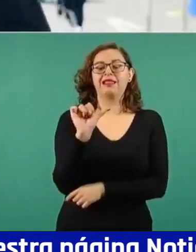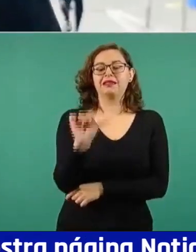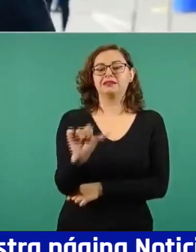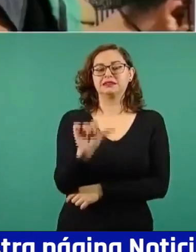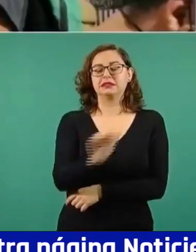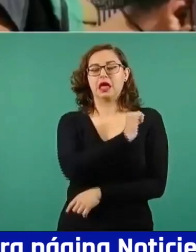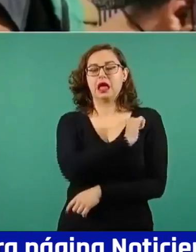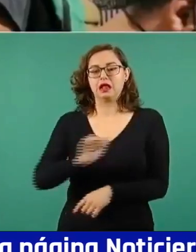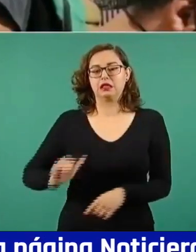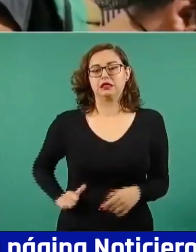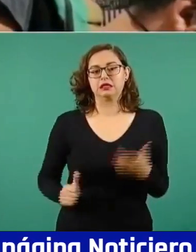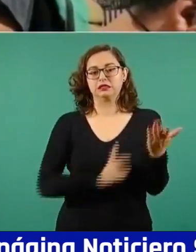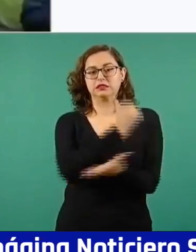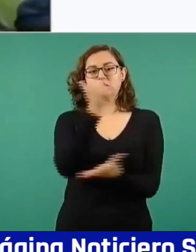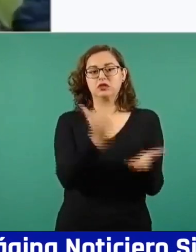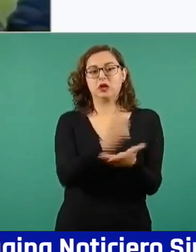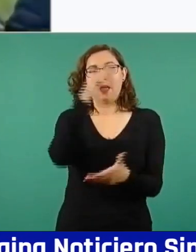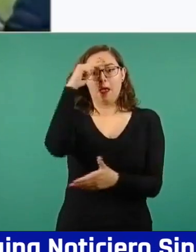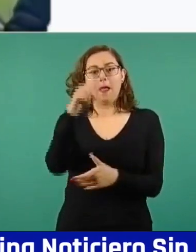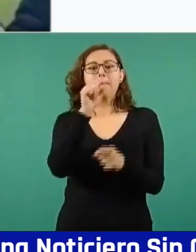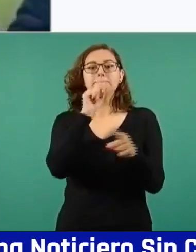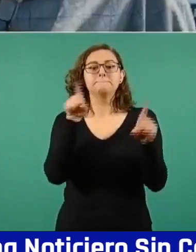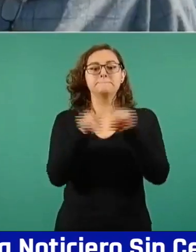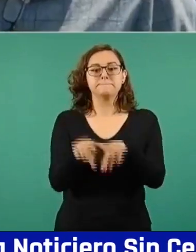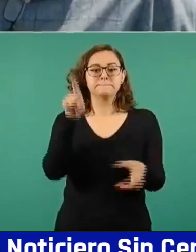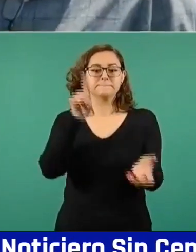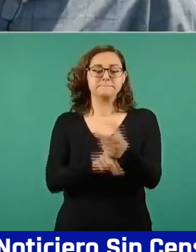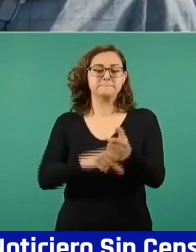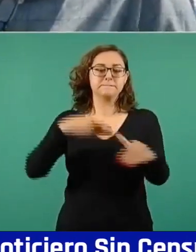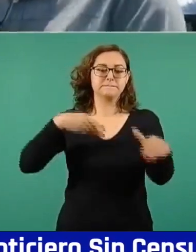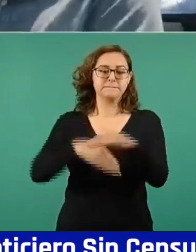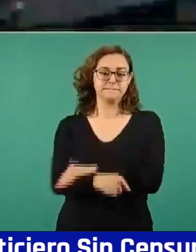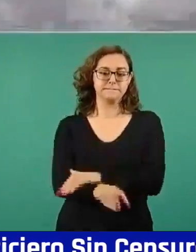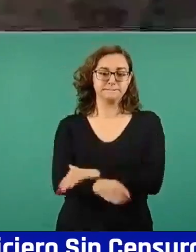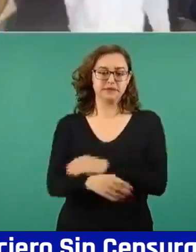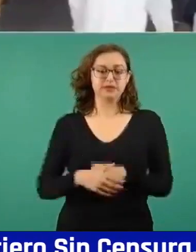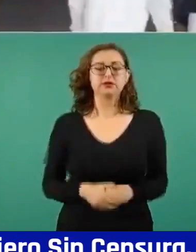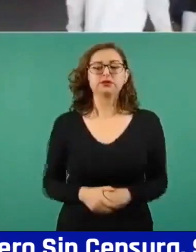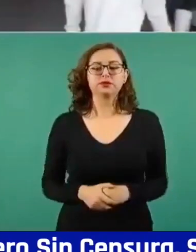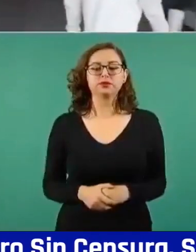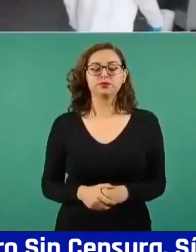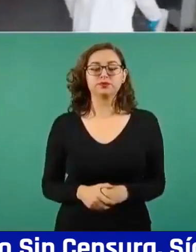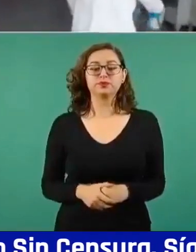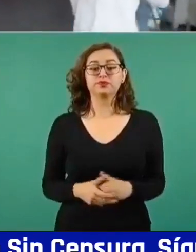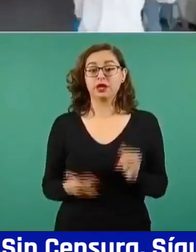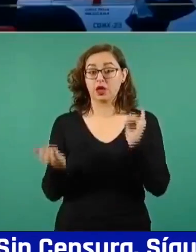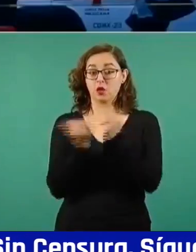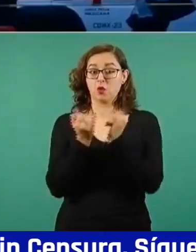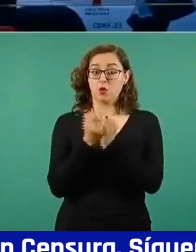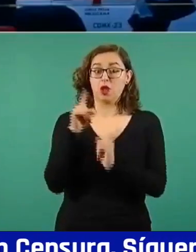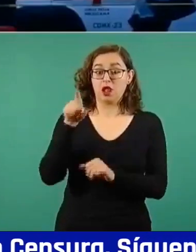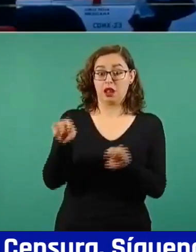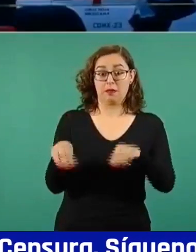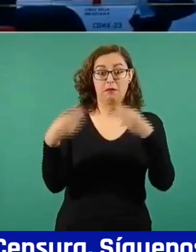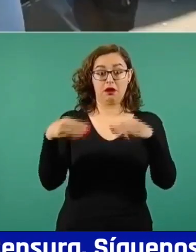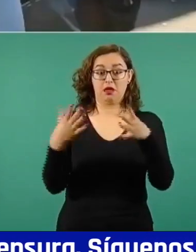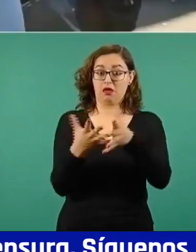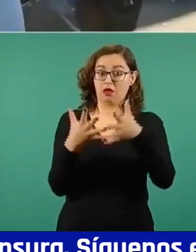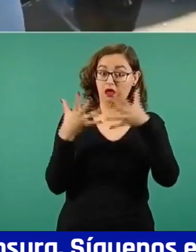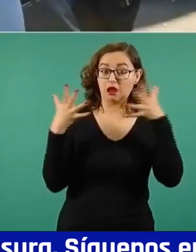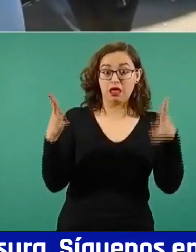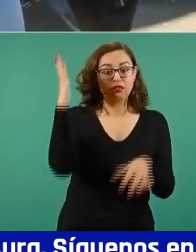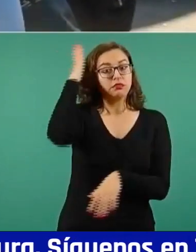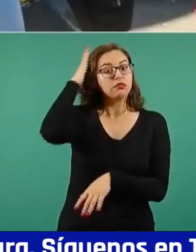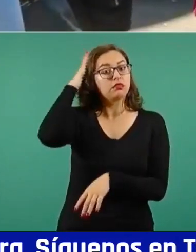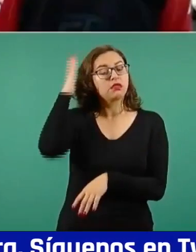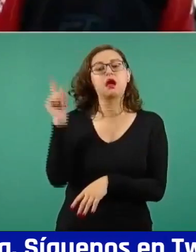y a usuarios en diferentes estaciones del sistema de transporte colectivo Metro. En la central de abastos se instaló un espacio de